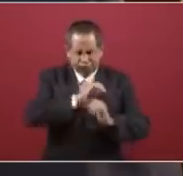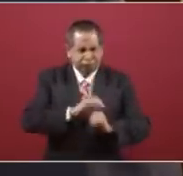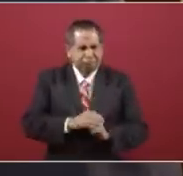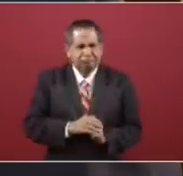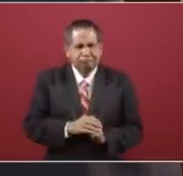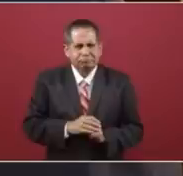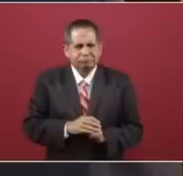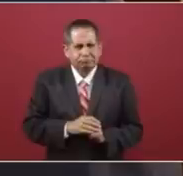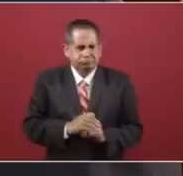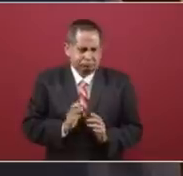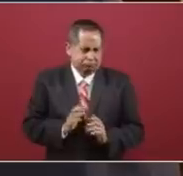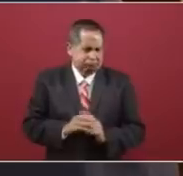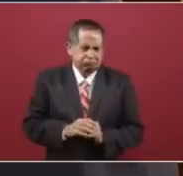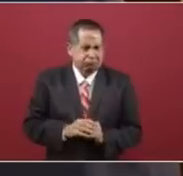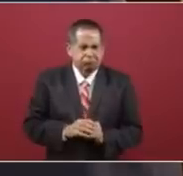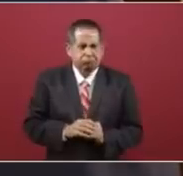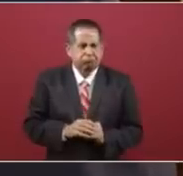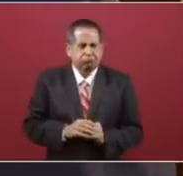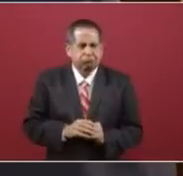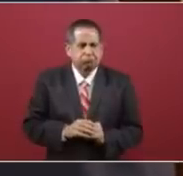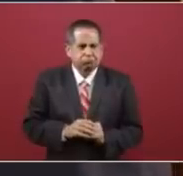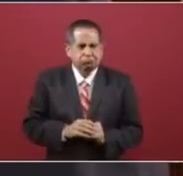Somos eh